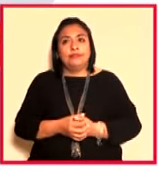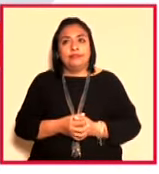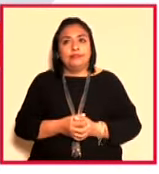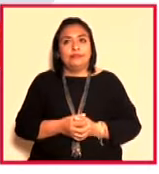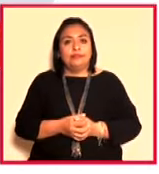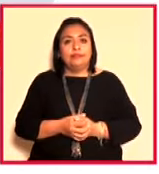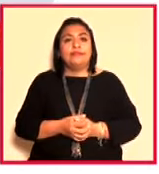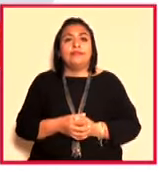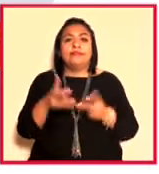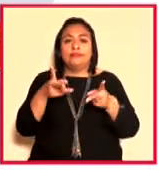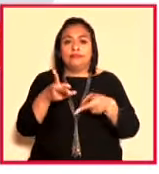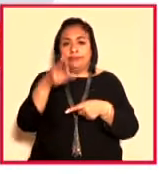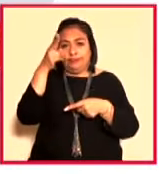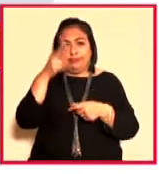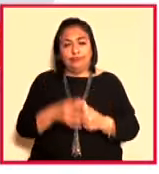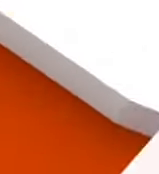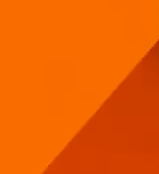Una pausa muy breve.